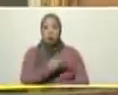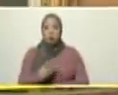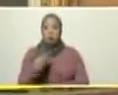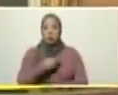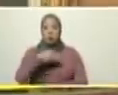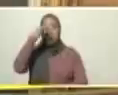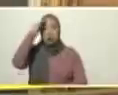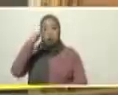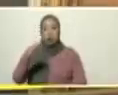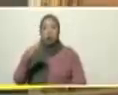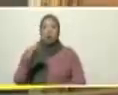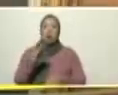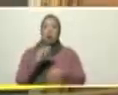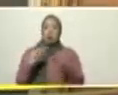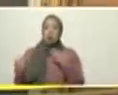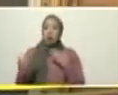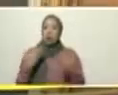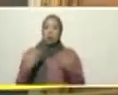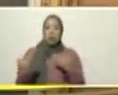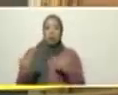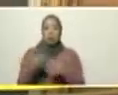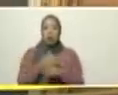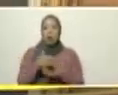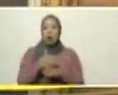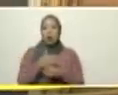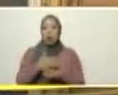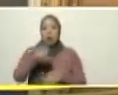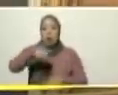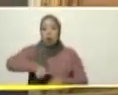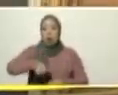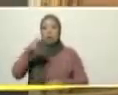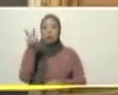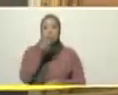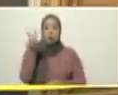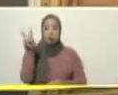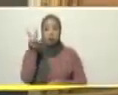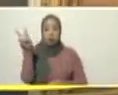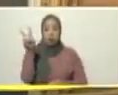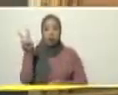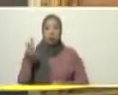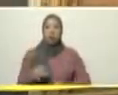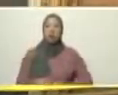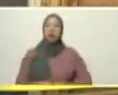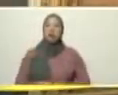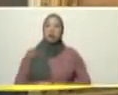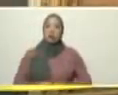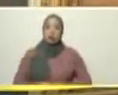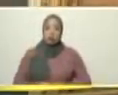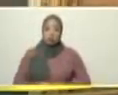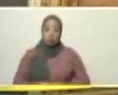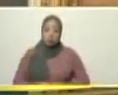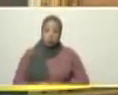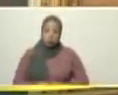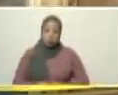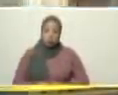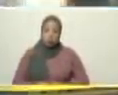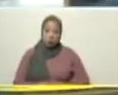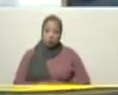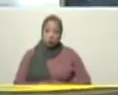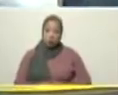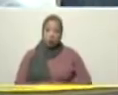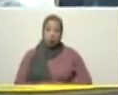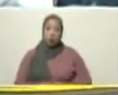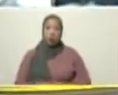militar estadounidense en Venezuela. Y luego quedó ese edificio allí, en el